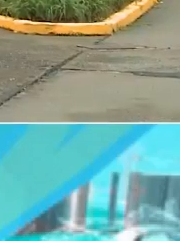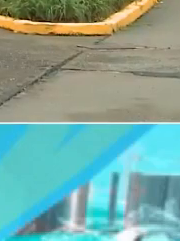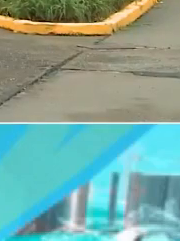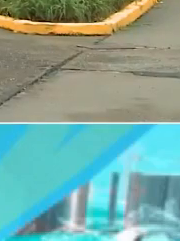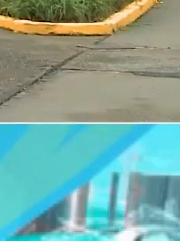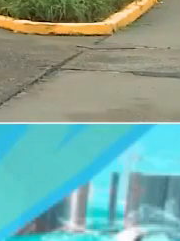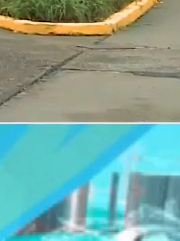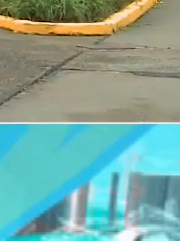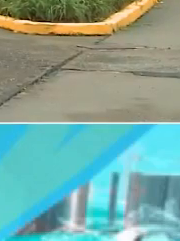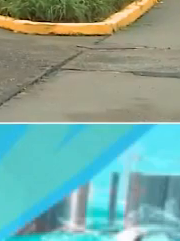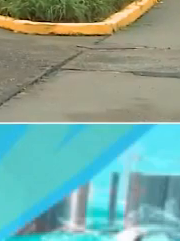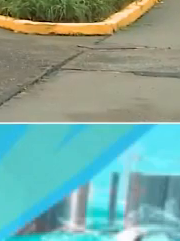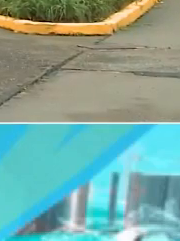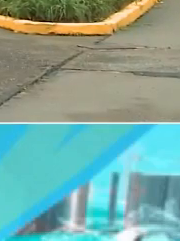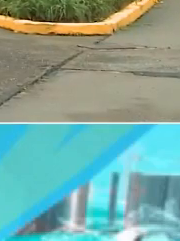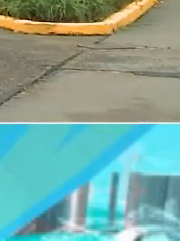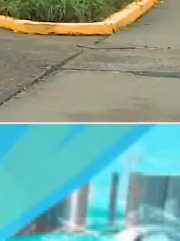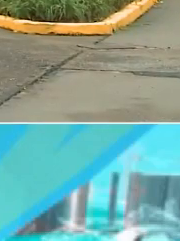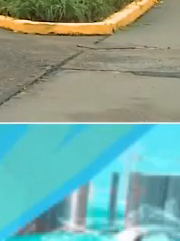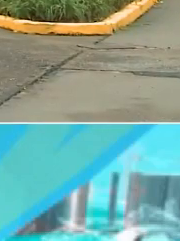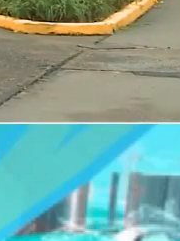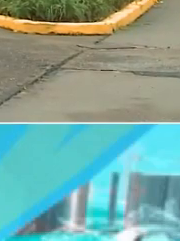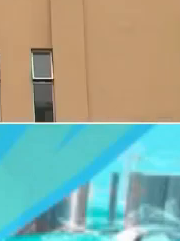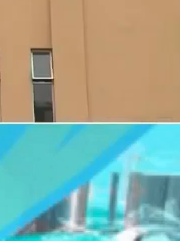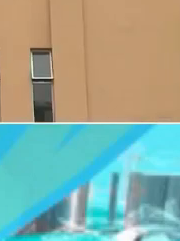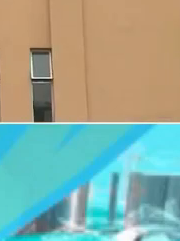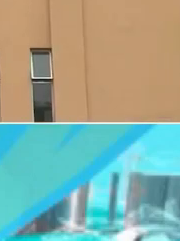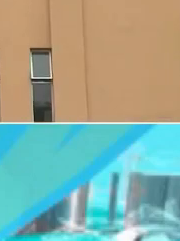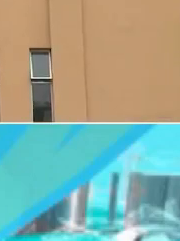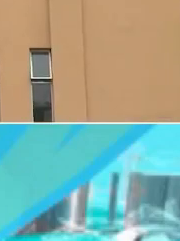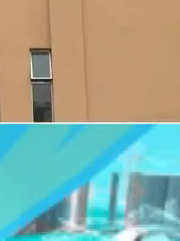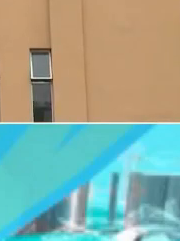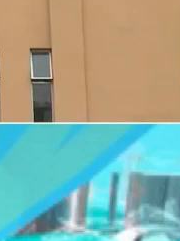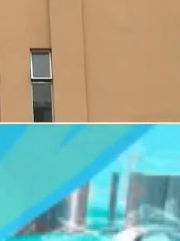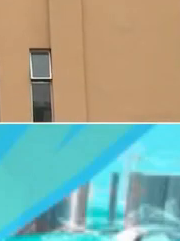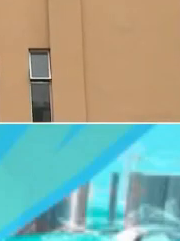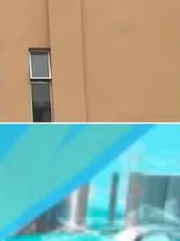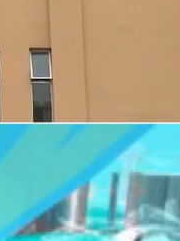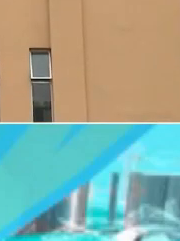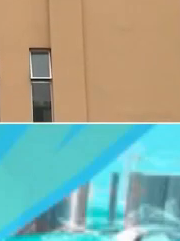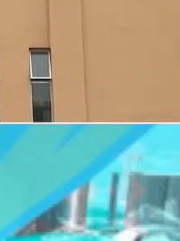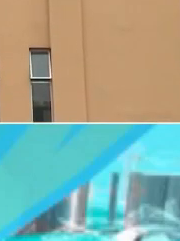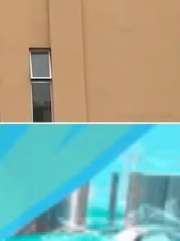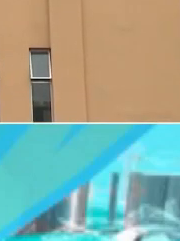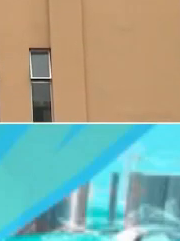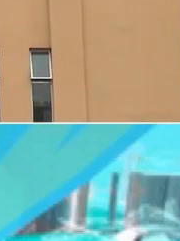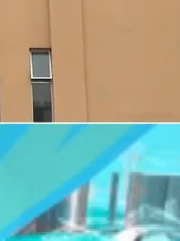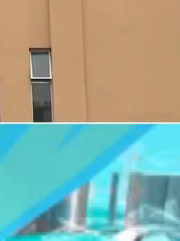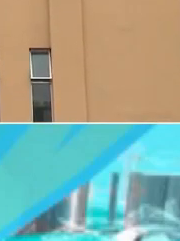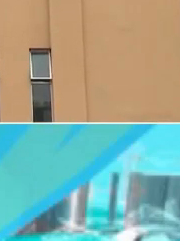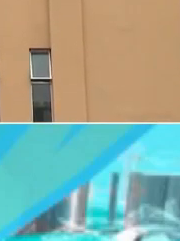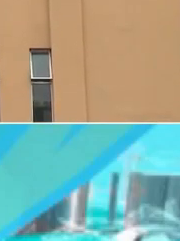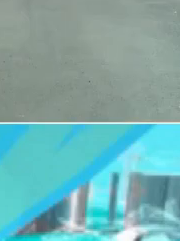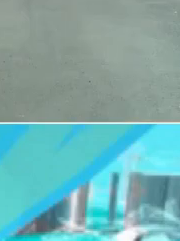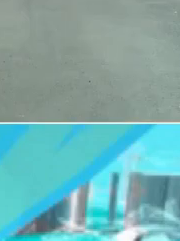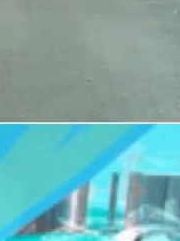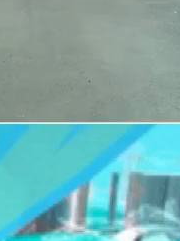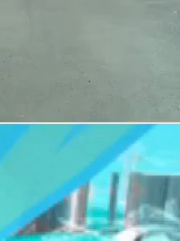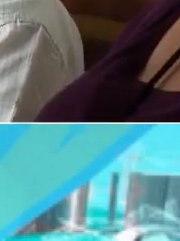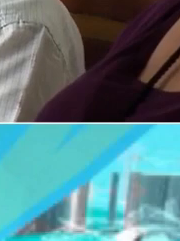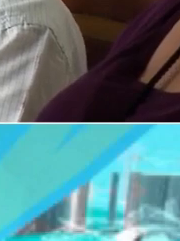seguimiento, pero realmente lo importante es, hasta donde sea posible, no tener que asistir a los